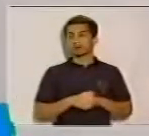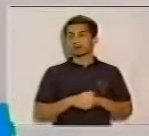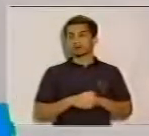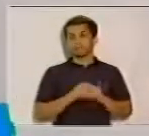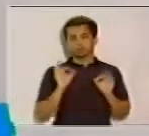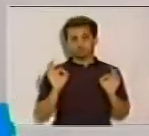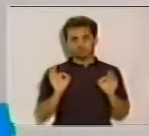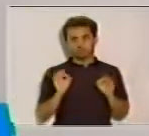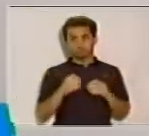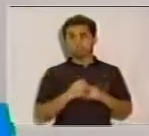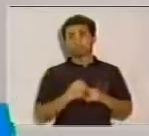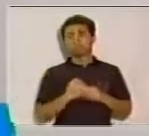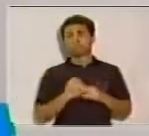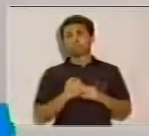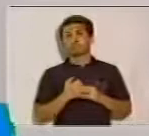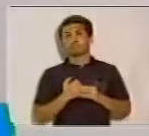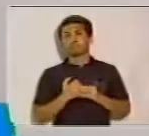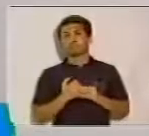bien?